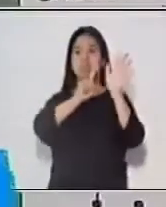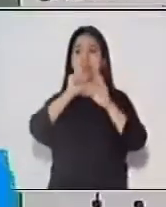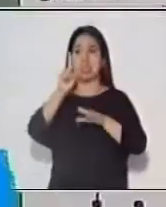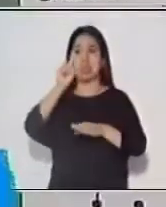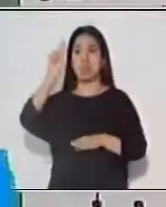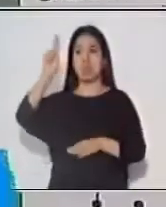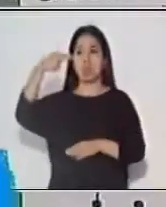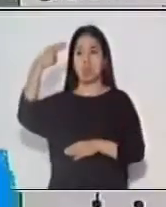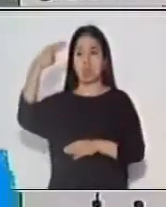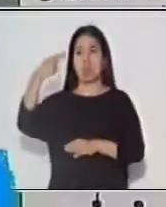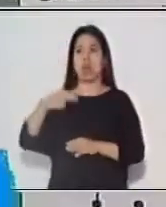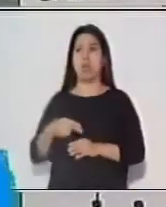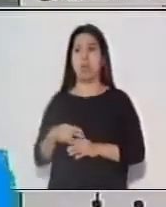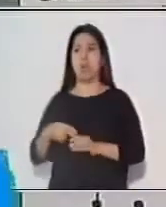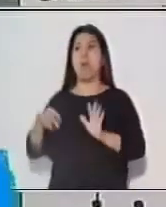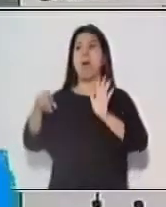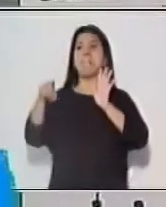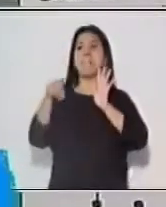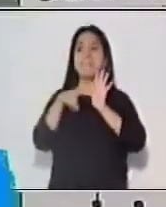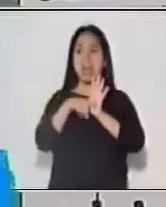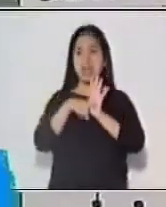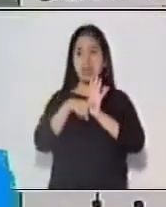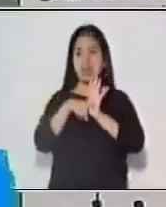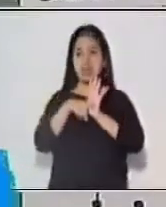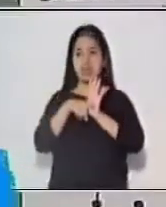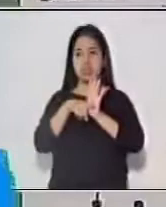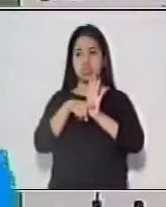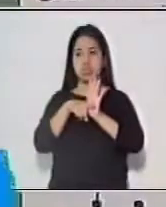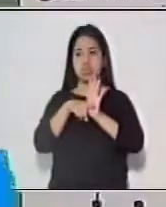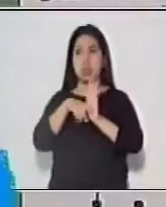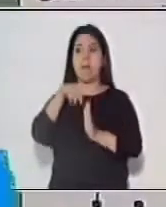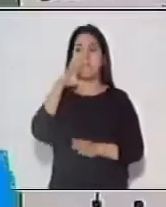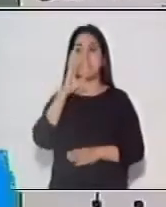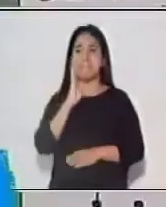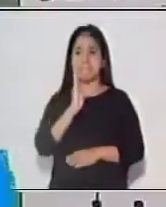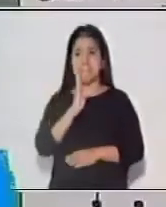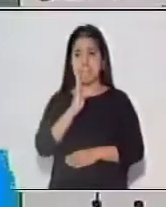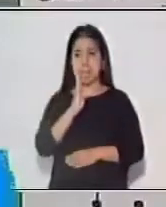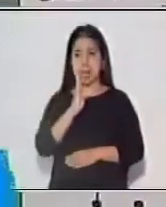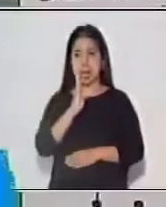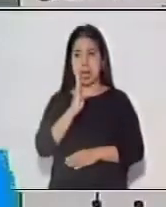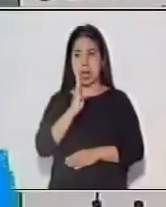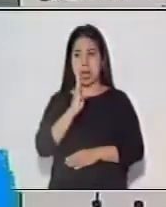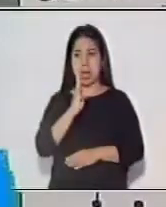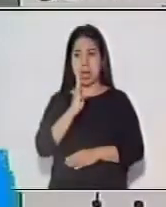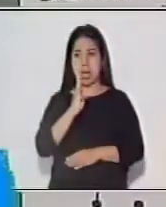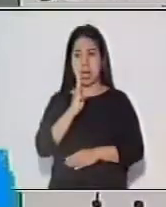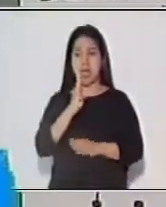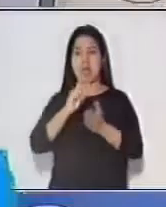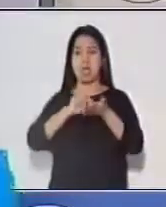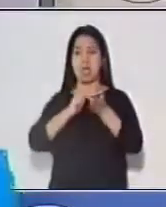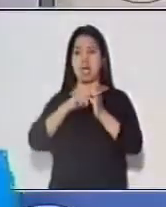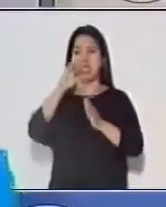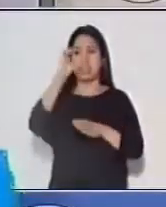al cuadrado, menos b es